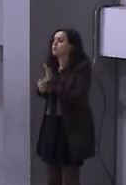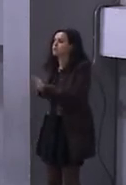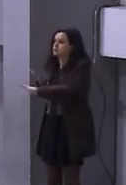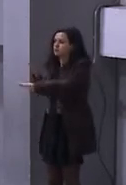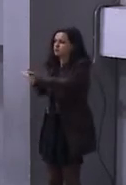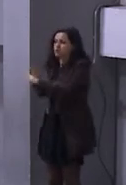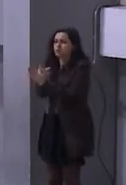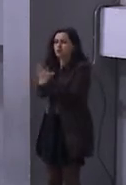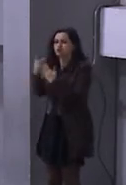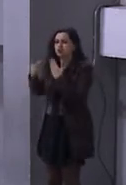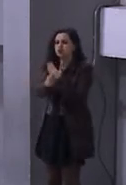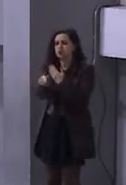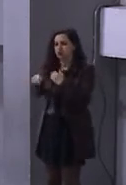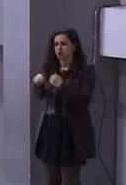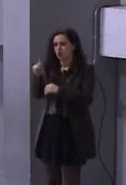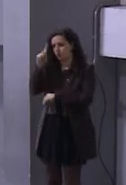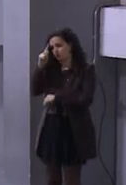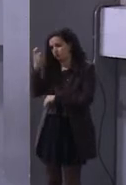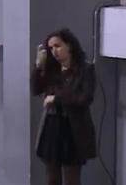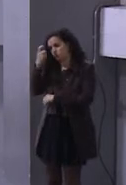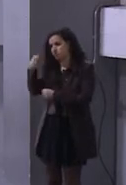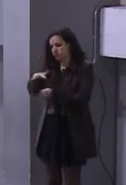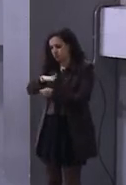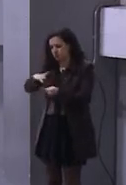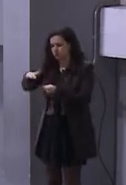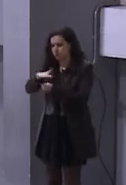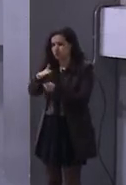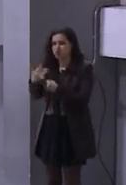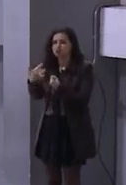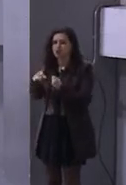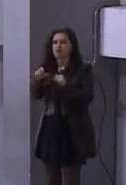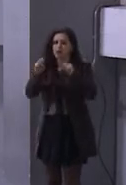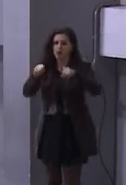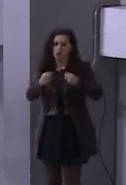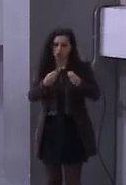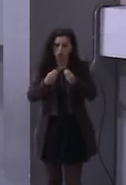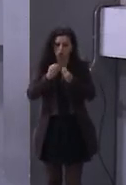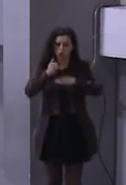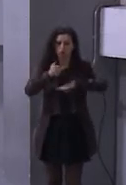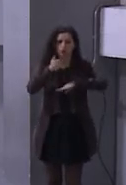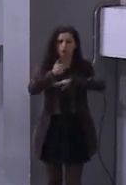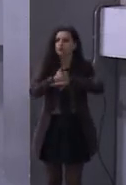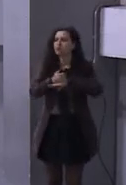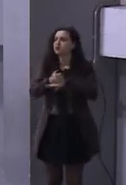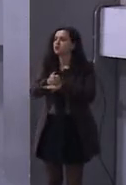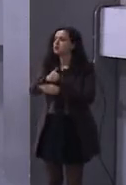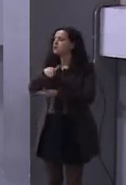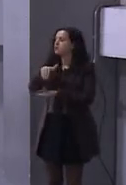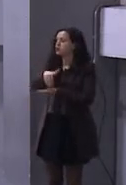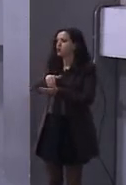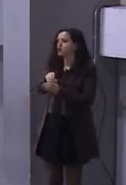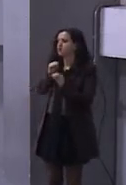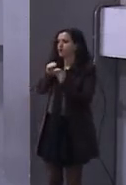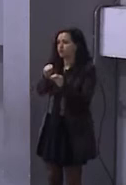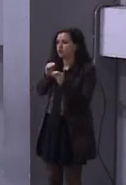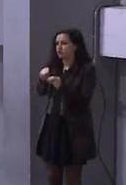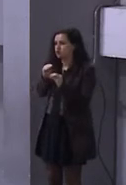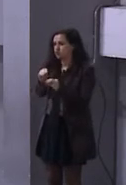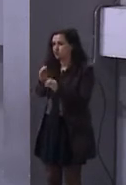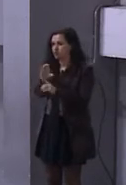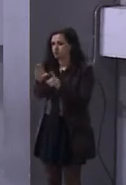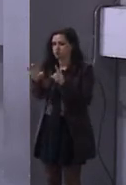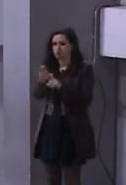la gobernación de Cundinamarca, que ya fue avalado por el Consejo Superior. Es un centro de formación bicultural para la región de Gualibá,